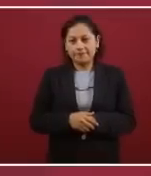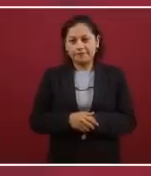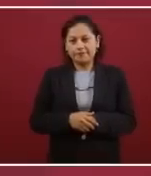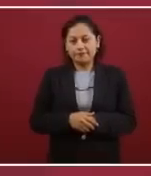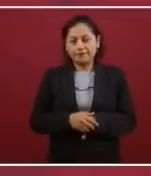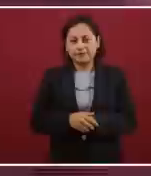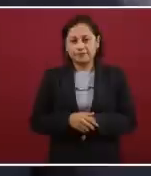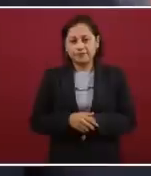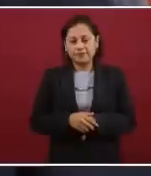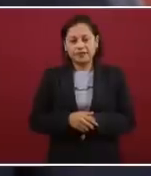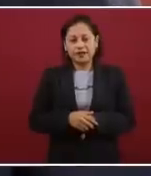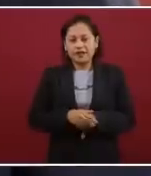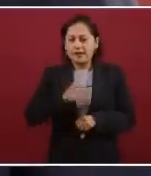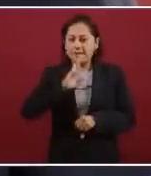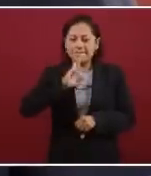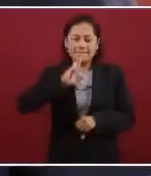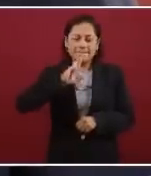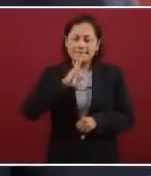no confrontar.